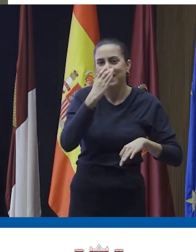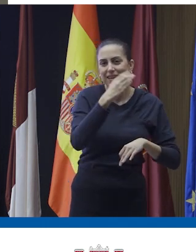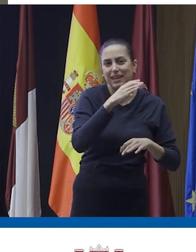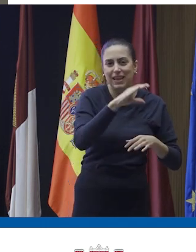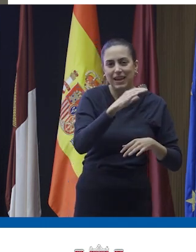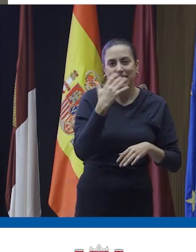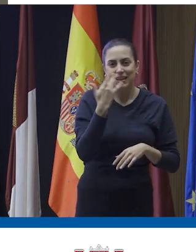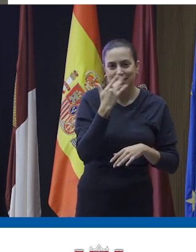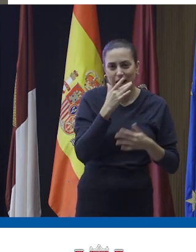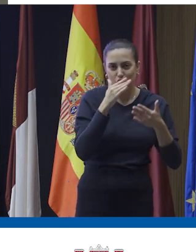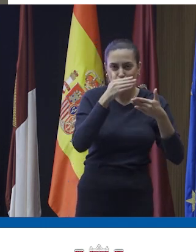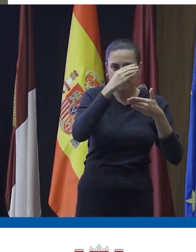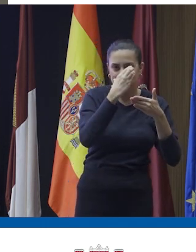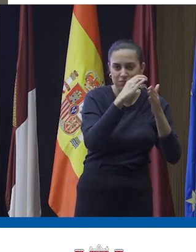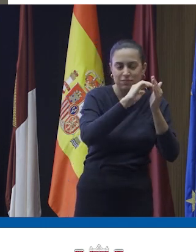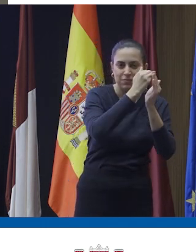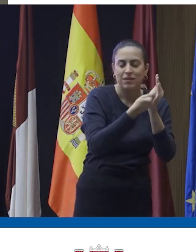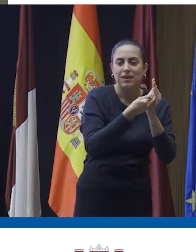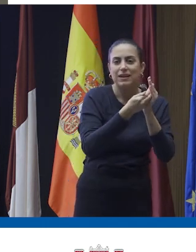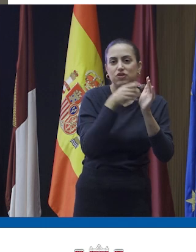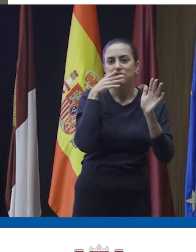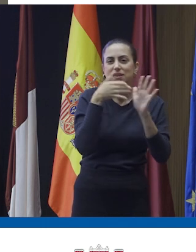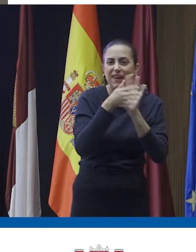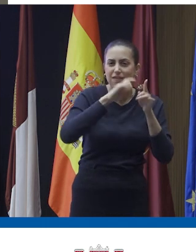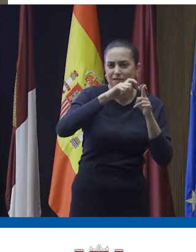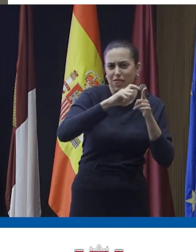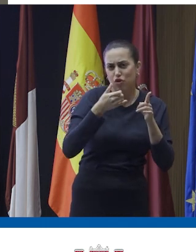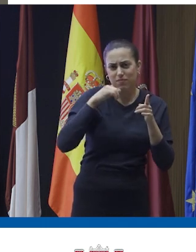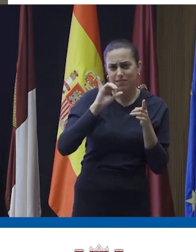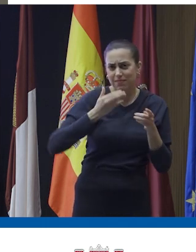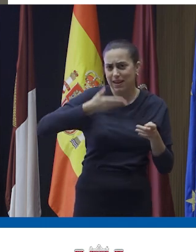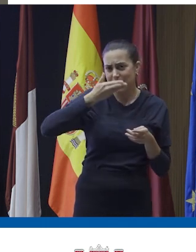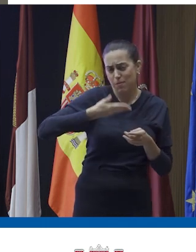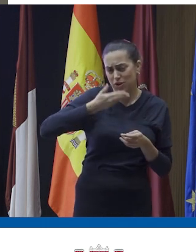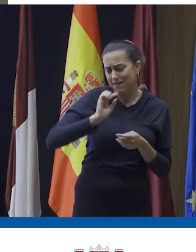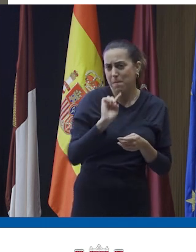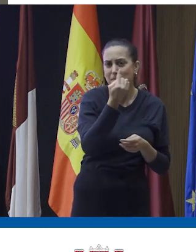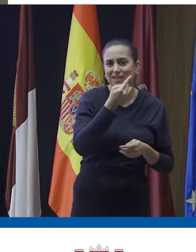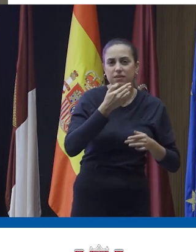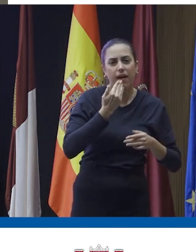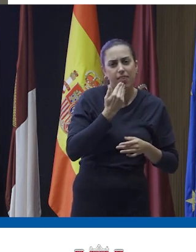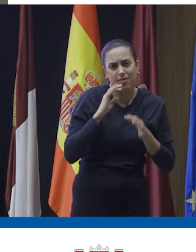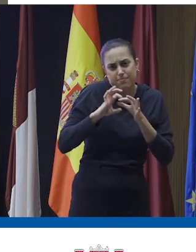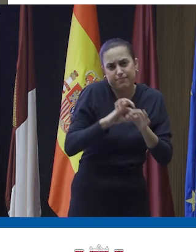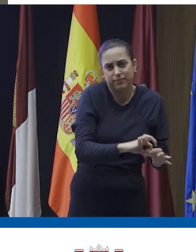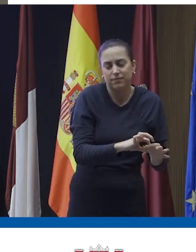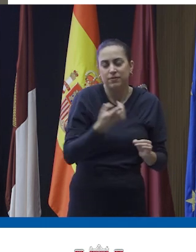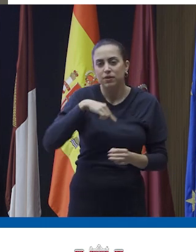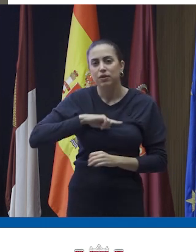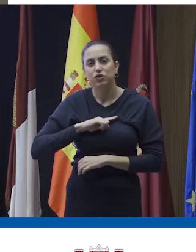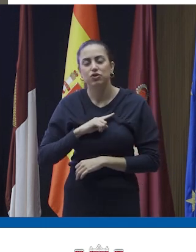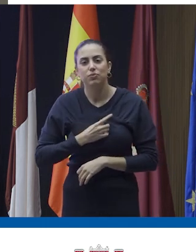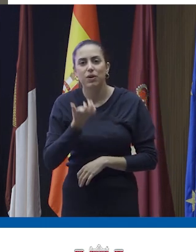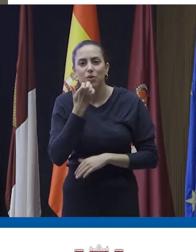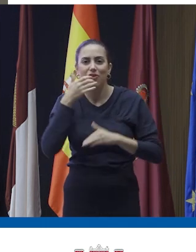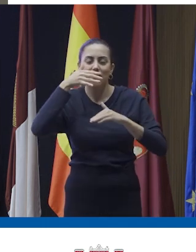factor de riesgo más importante. Entonces, en algunos casos, cuando decimos que las cataratas